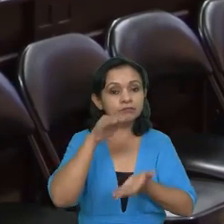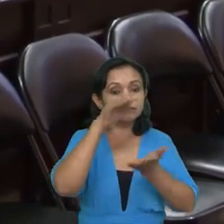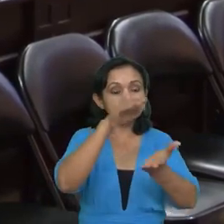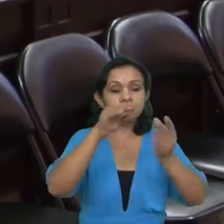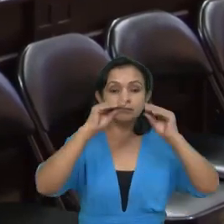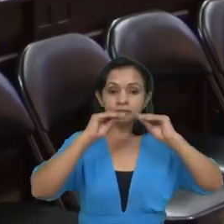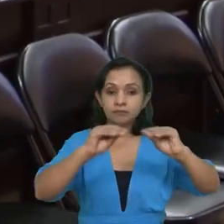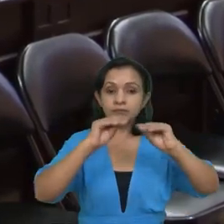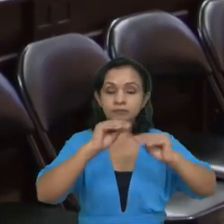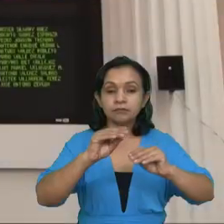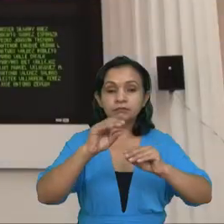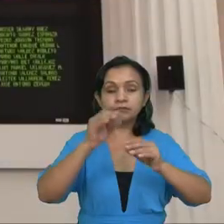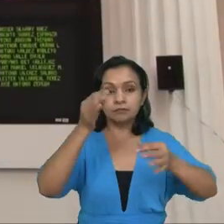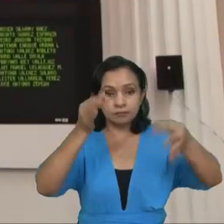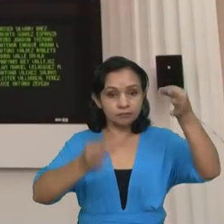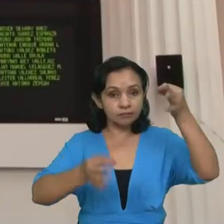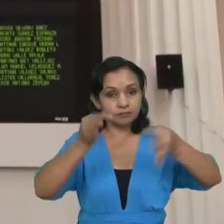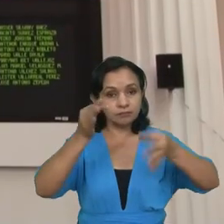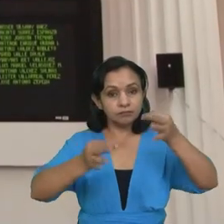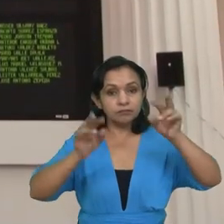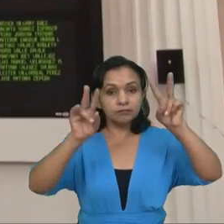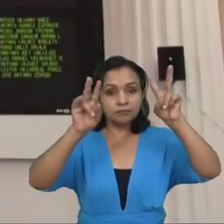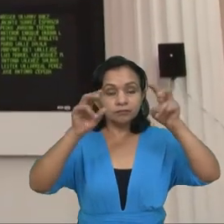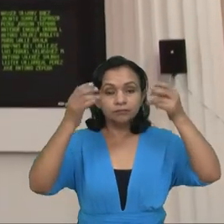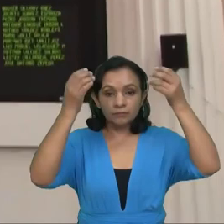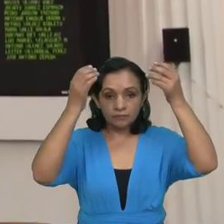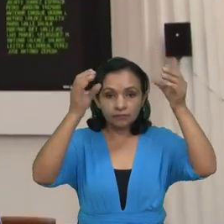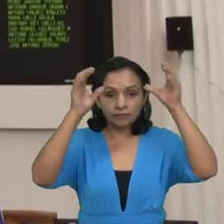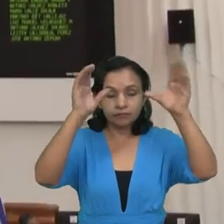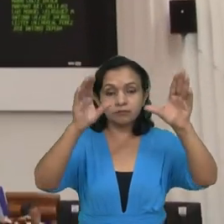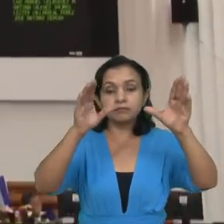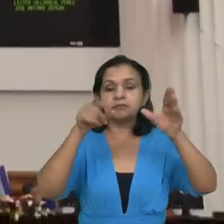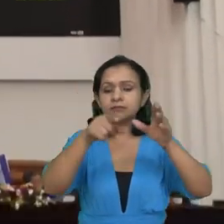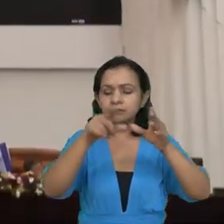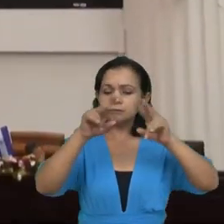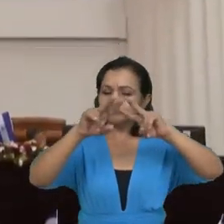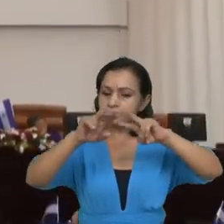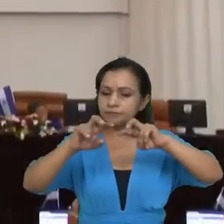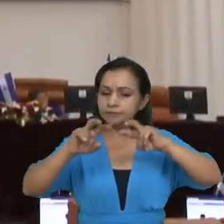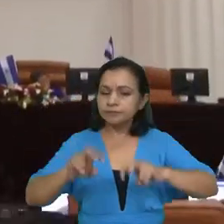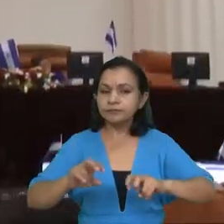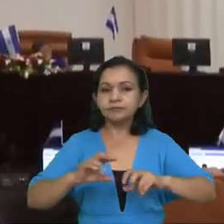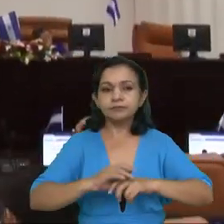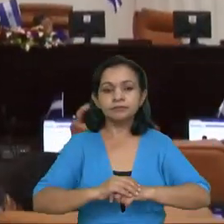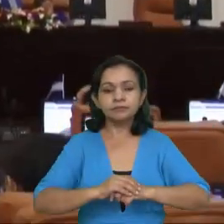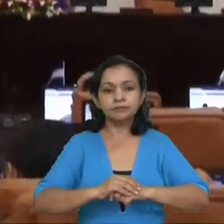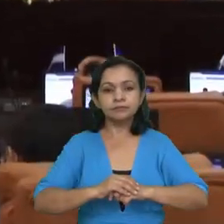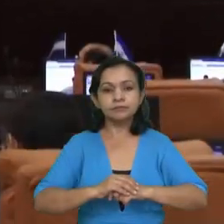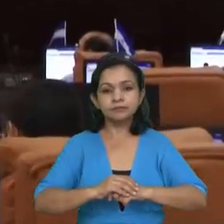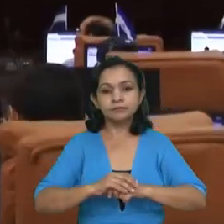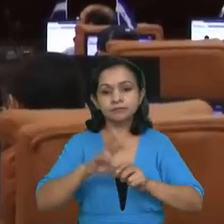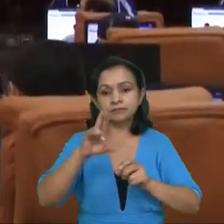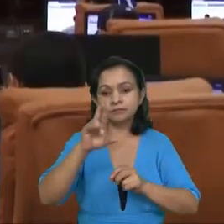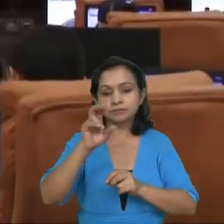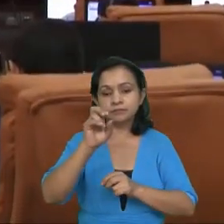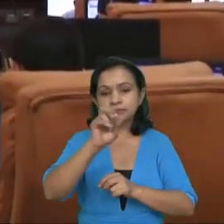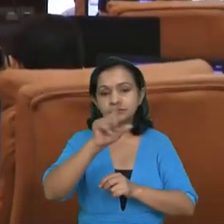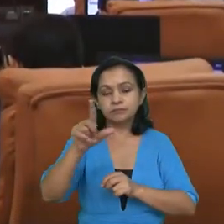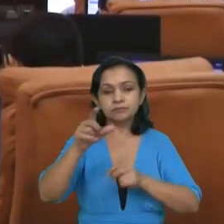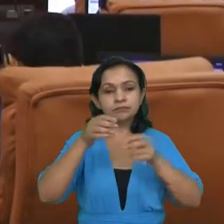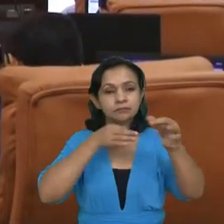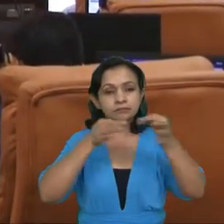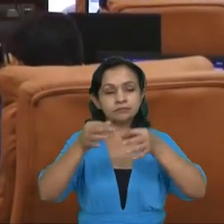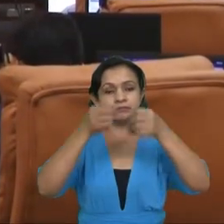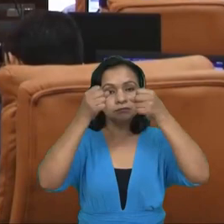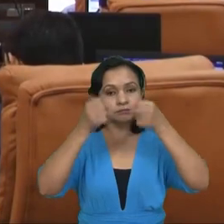el digesto de justicia en materia de cultura para su debido análisis con cámara de ronald ruiz para el canal